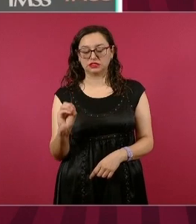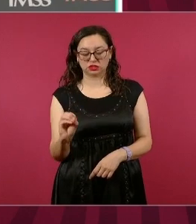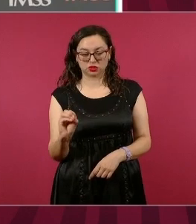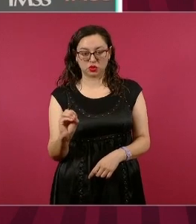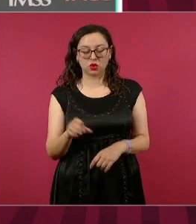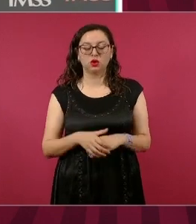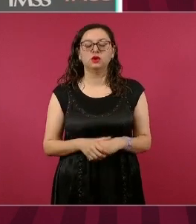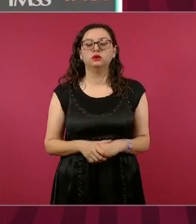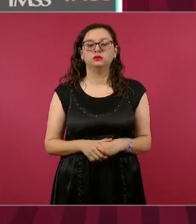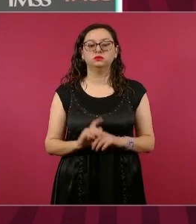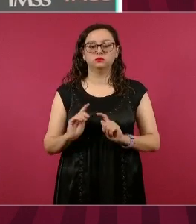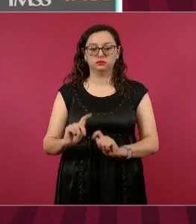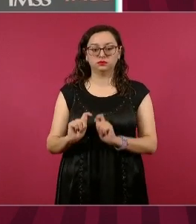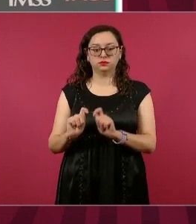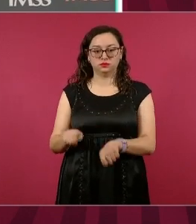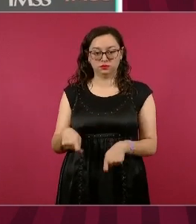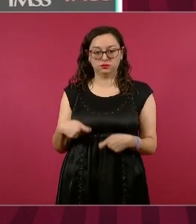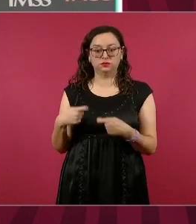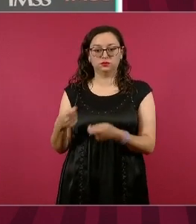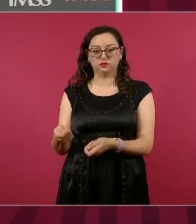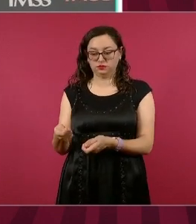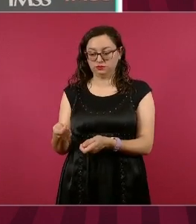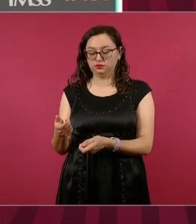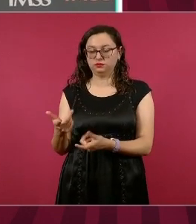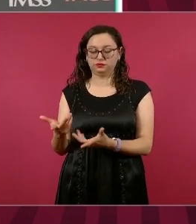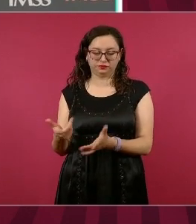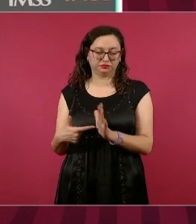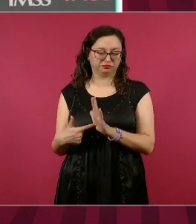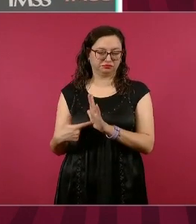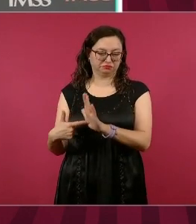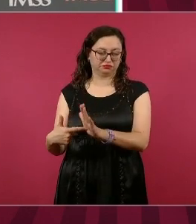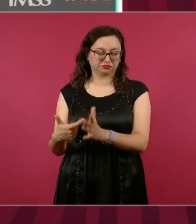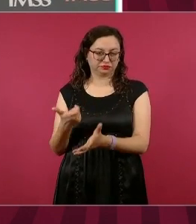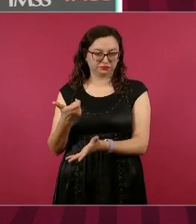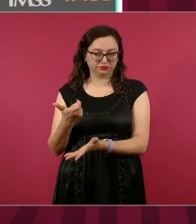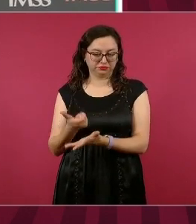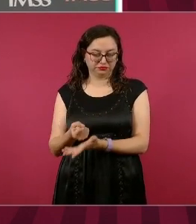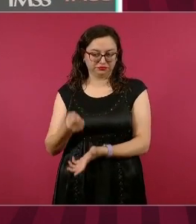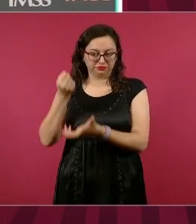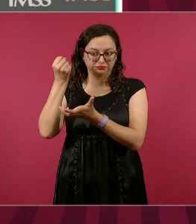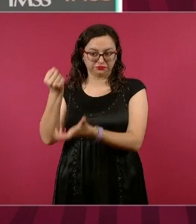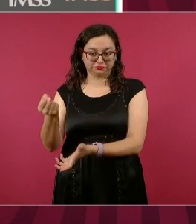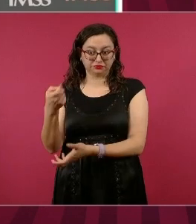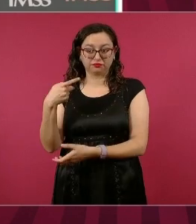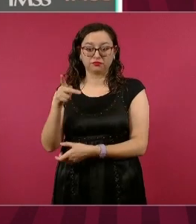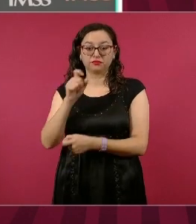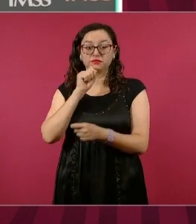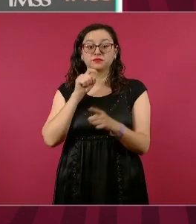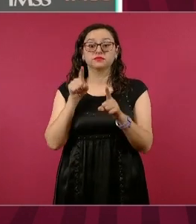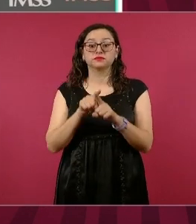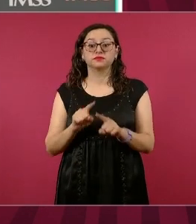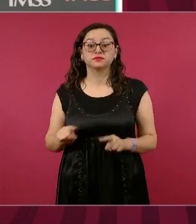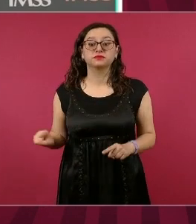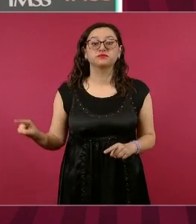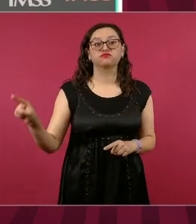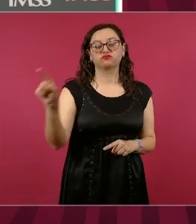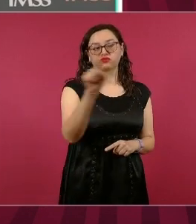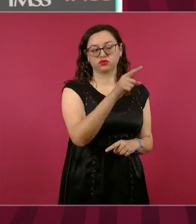de entregar a la par de 217 centros de salud de un consultorio que